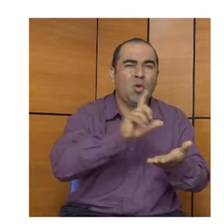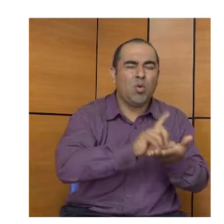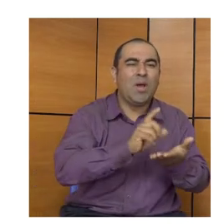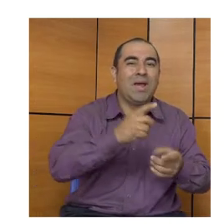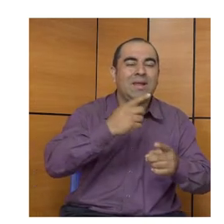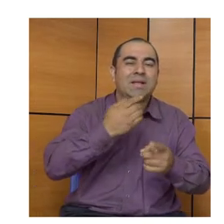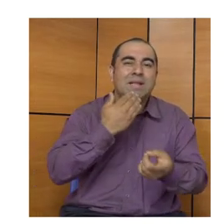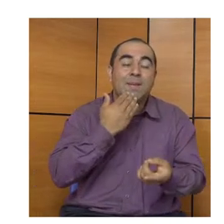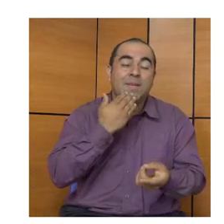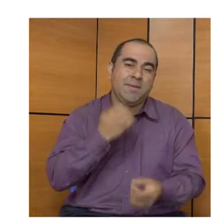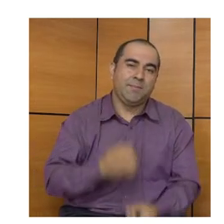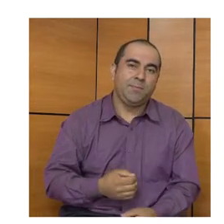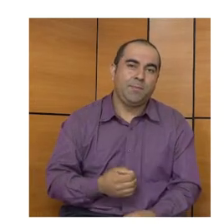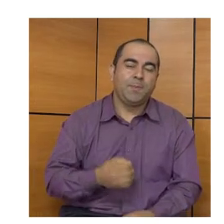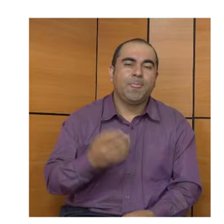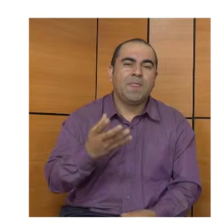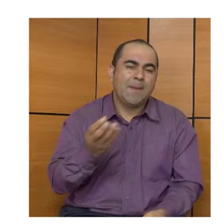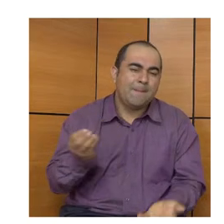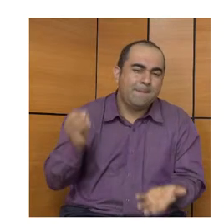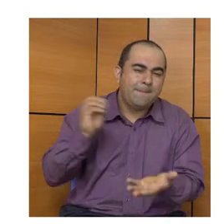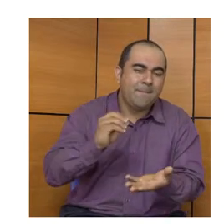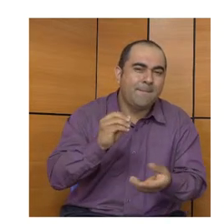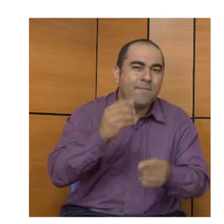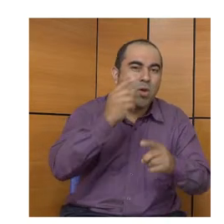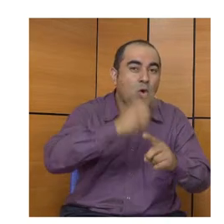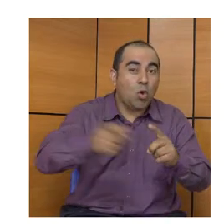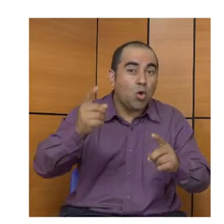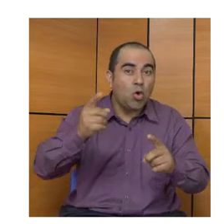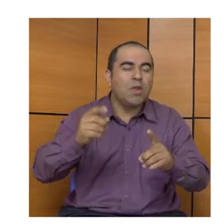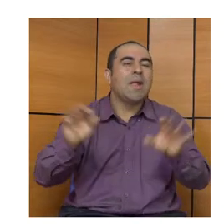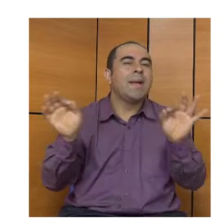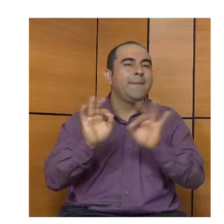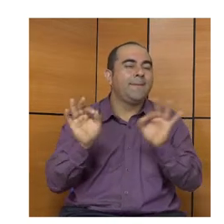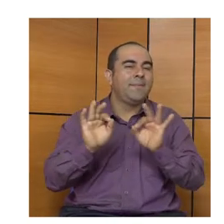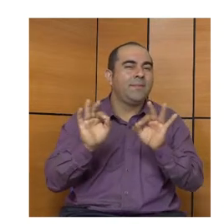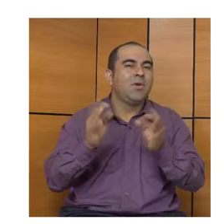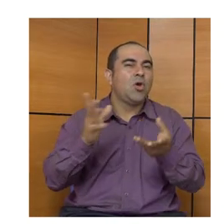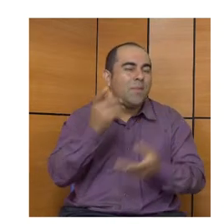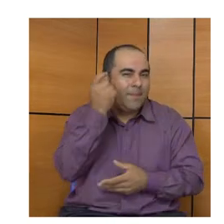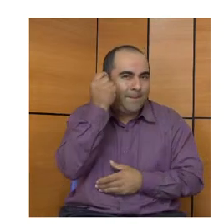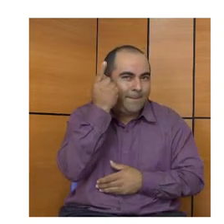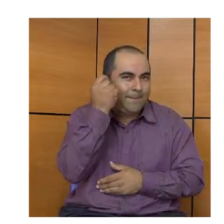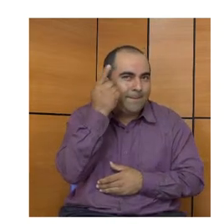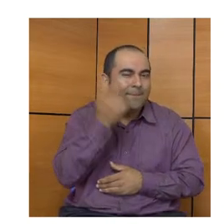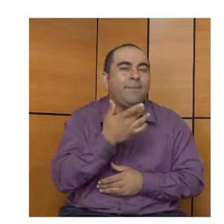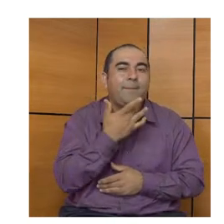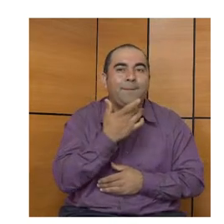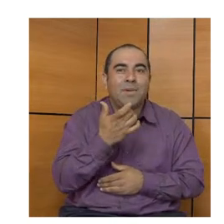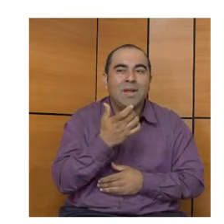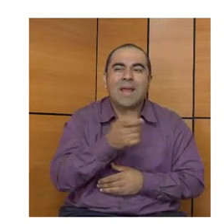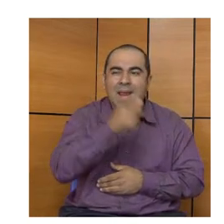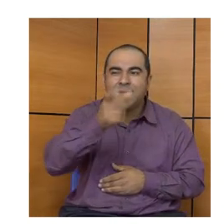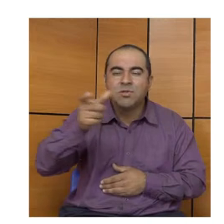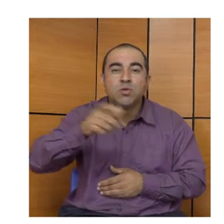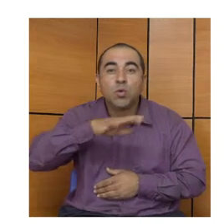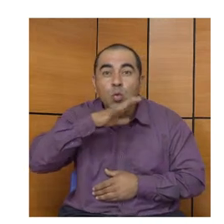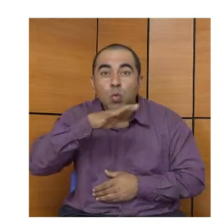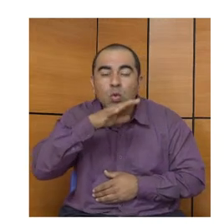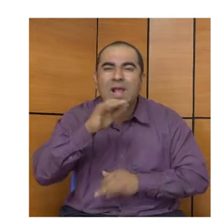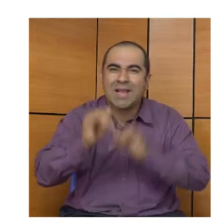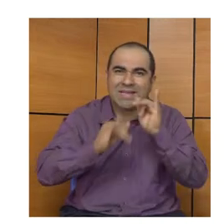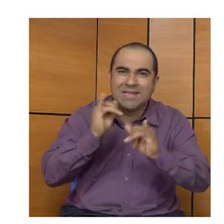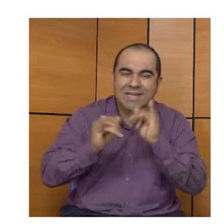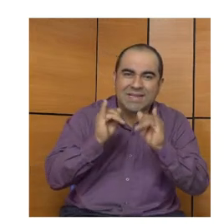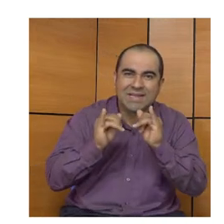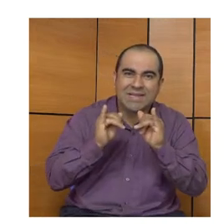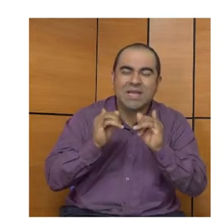hablar, pues le añadimos también otra serie de explicaciones para entender por qué la gente usaba Internet o los